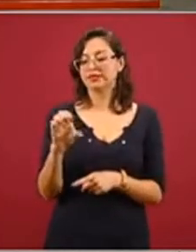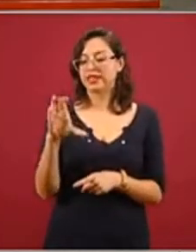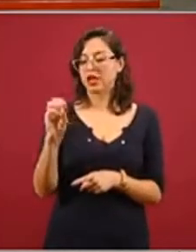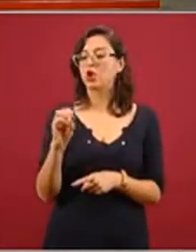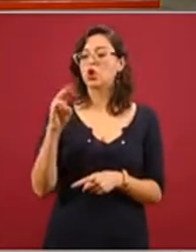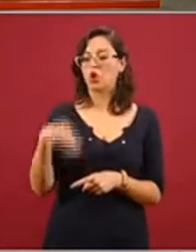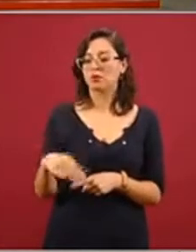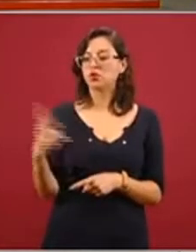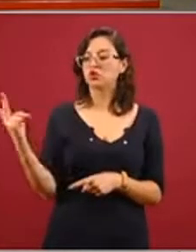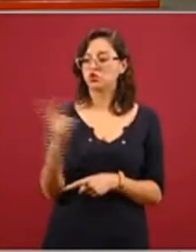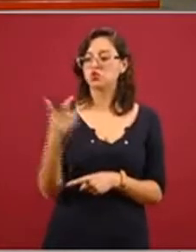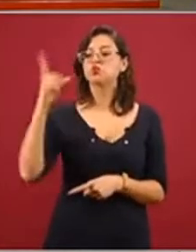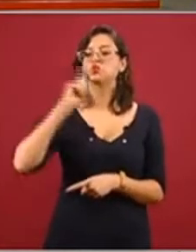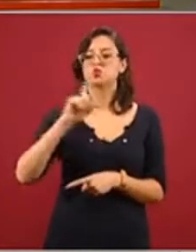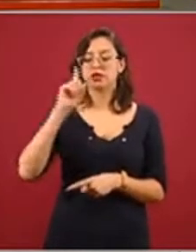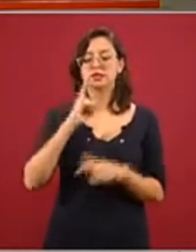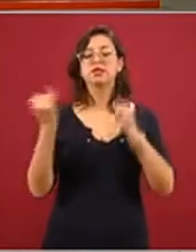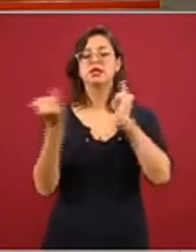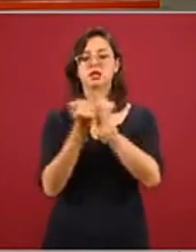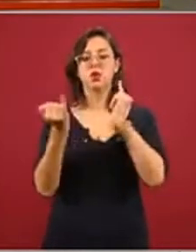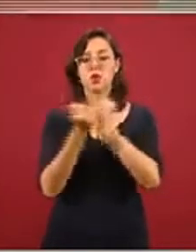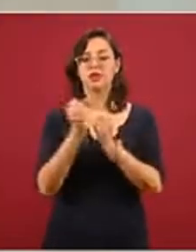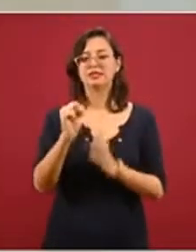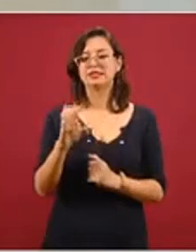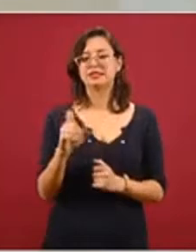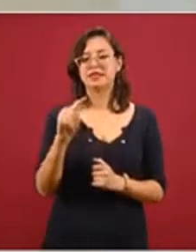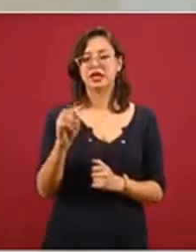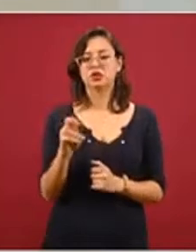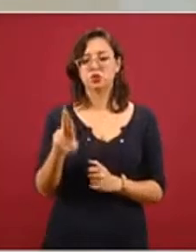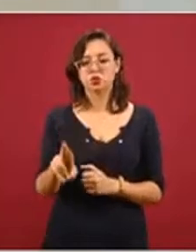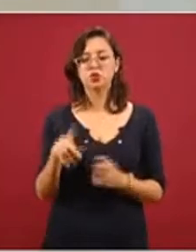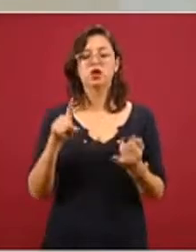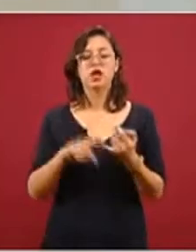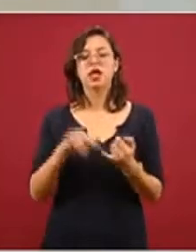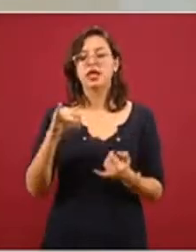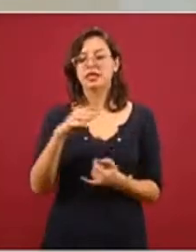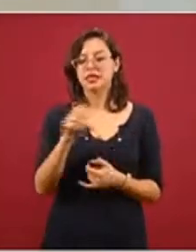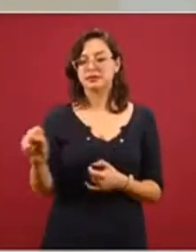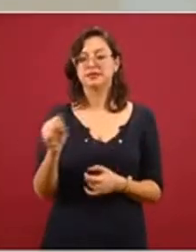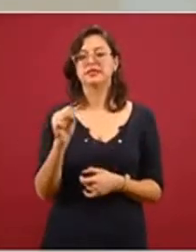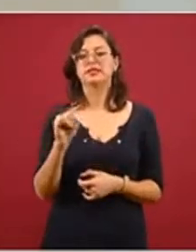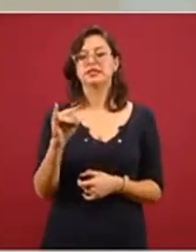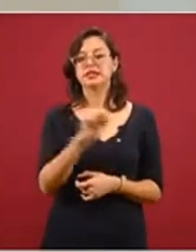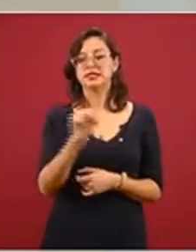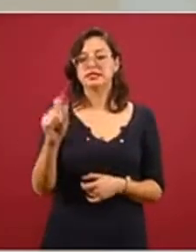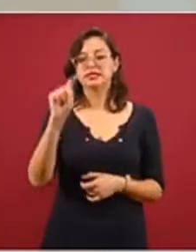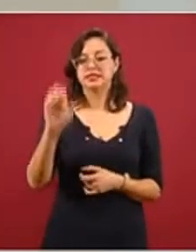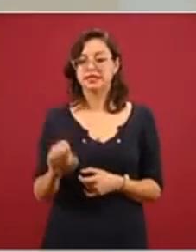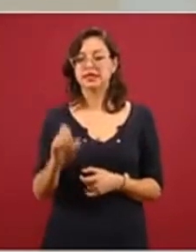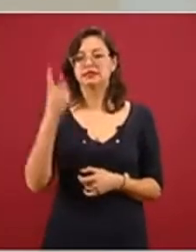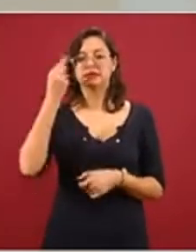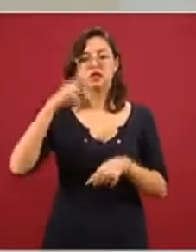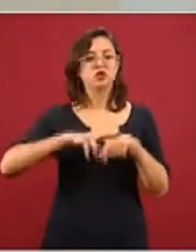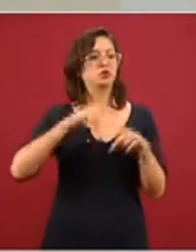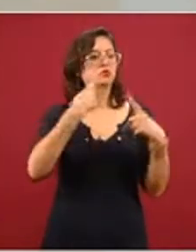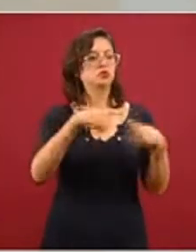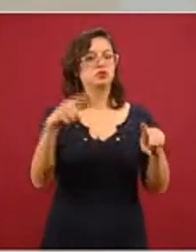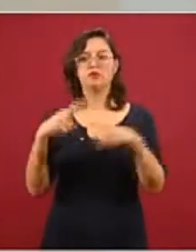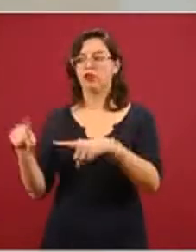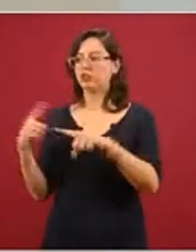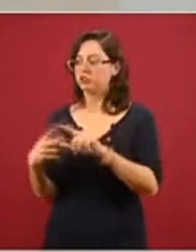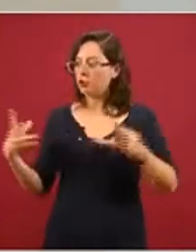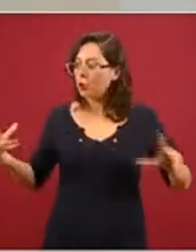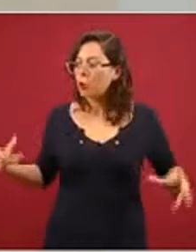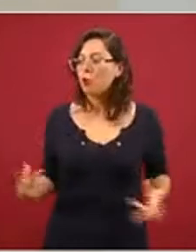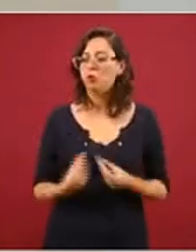Economía, más el secretario de Turismo, el director del IMSS, el director del ISSSTE y varios otros funcionarios